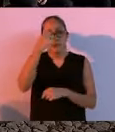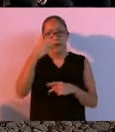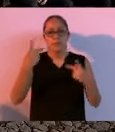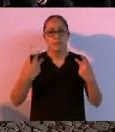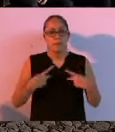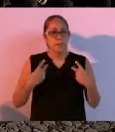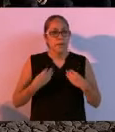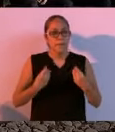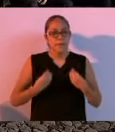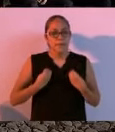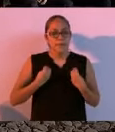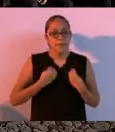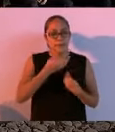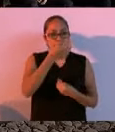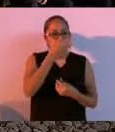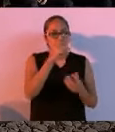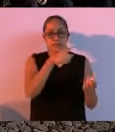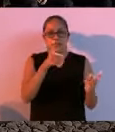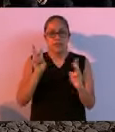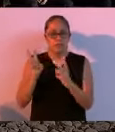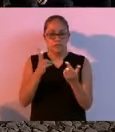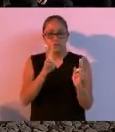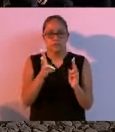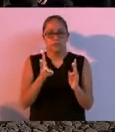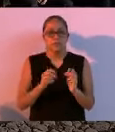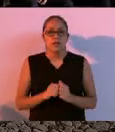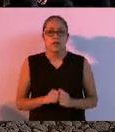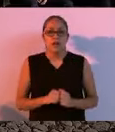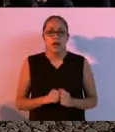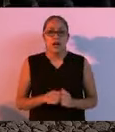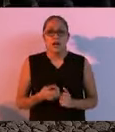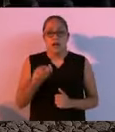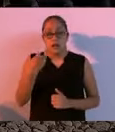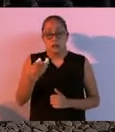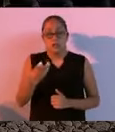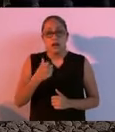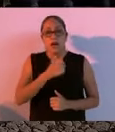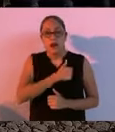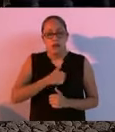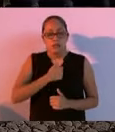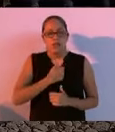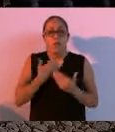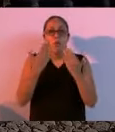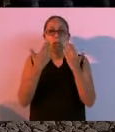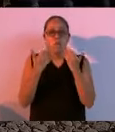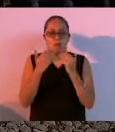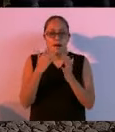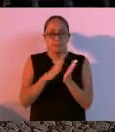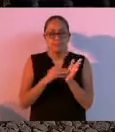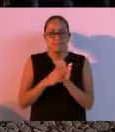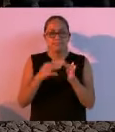en las inmediaciones, que lamentablemente no tienen escrituras públicas.